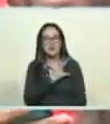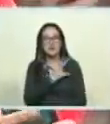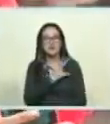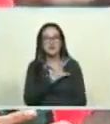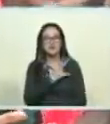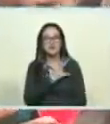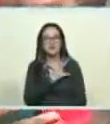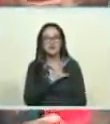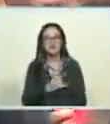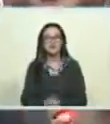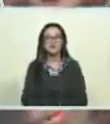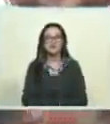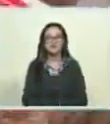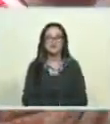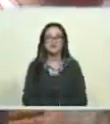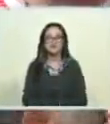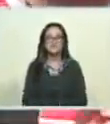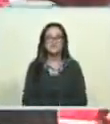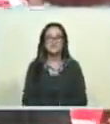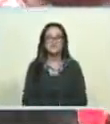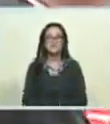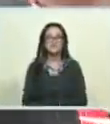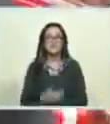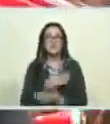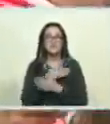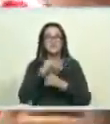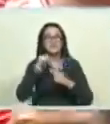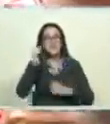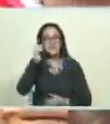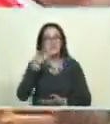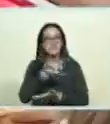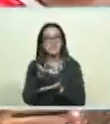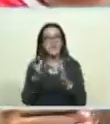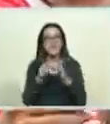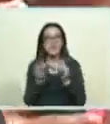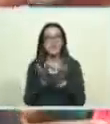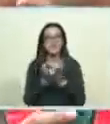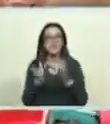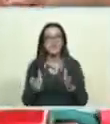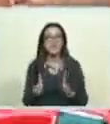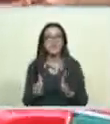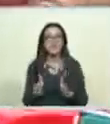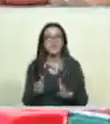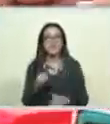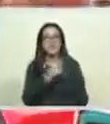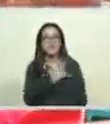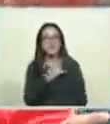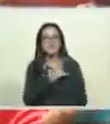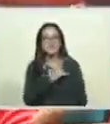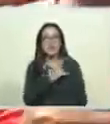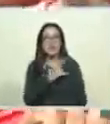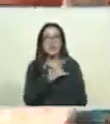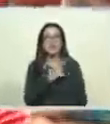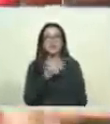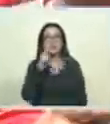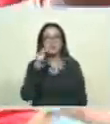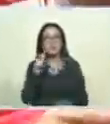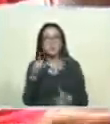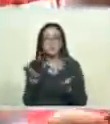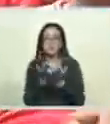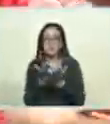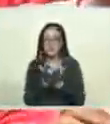de Balboa, Cornelia Araya. Y quiero desearle feliz día a todos los estudiantes universitarios, a los compañeros de educación